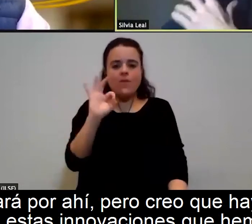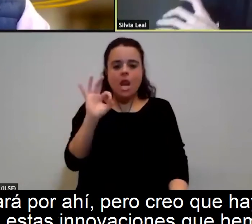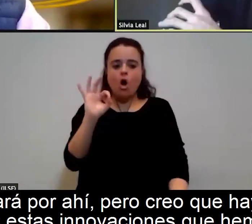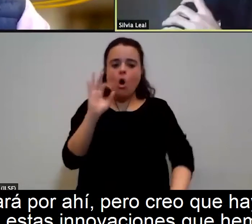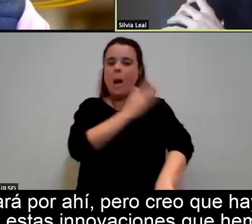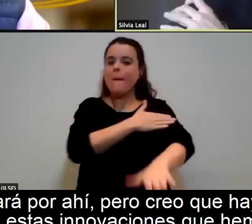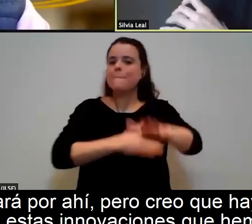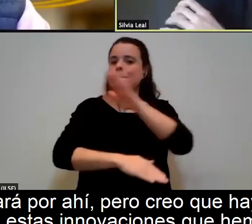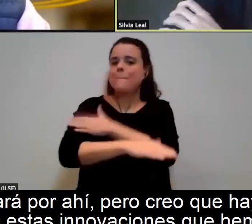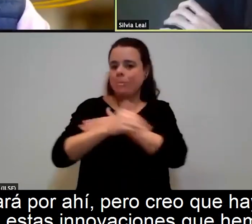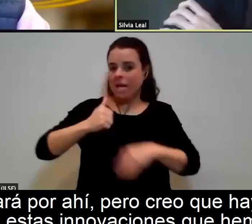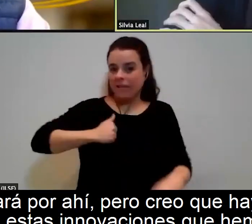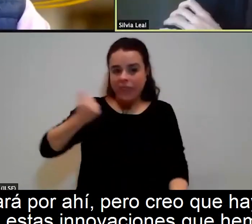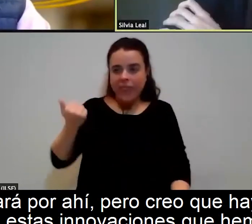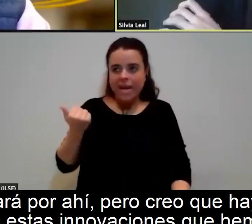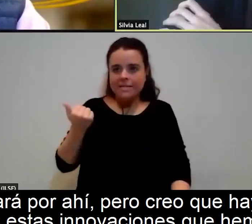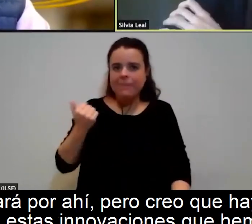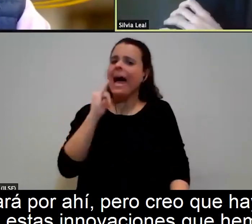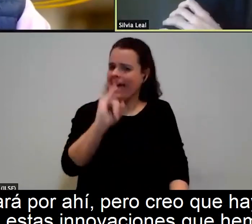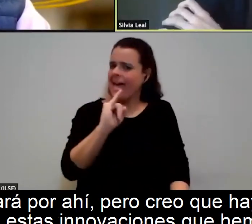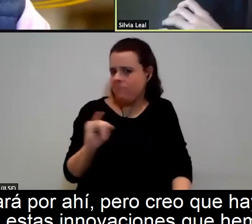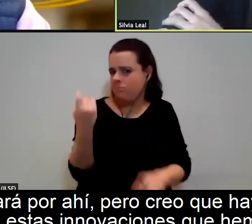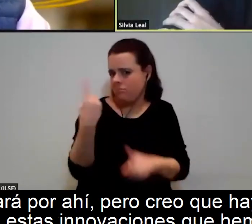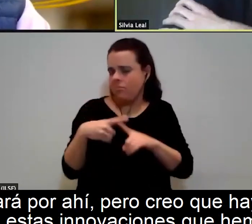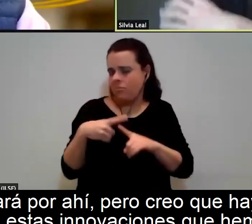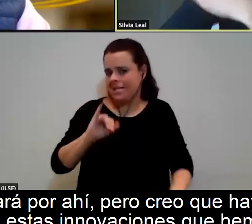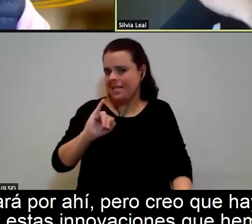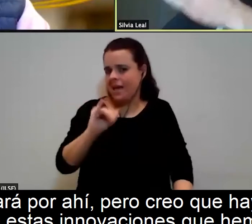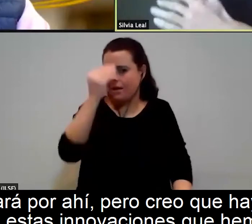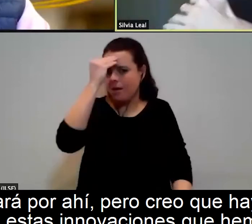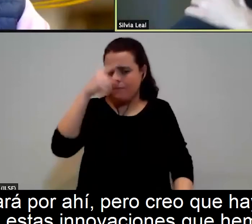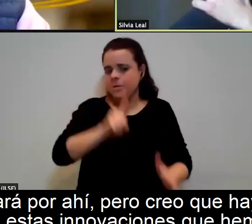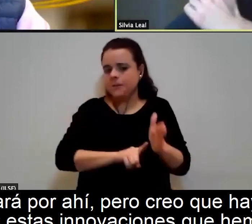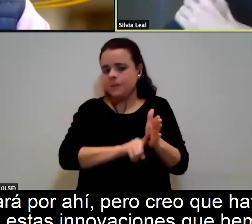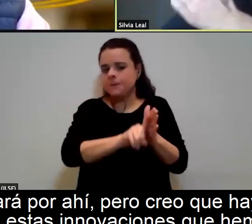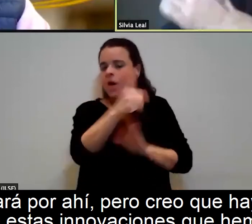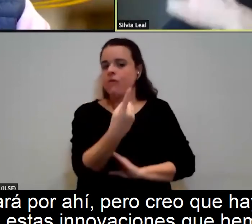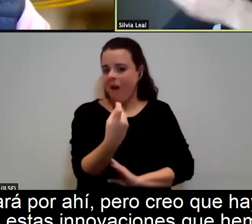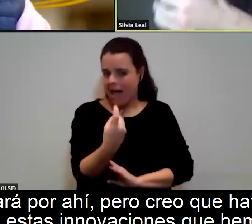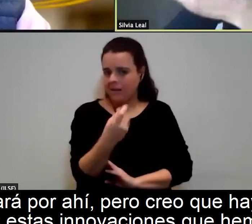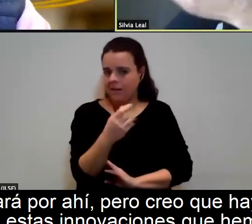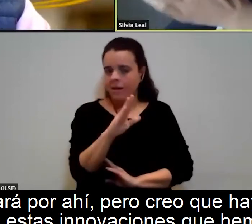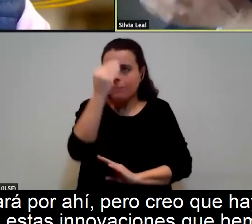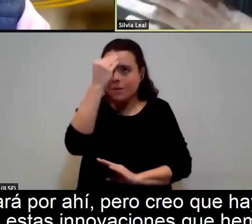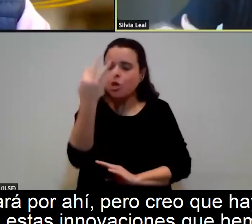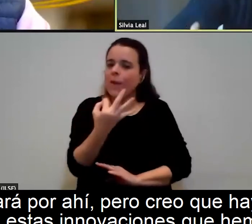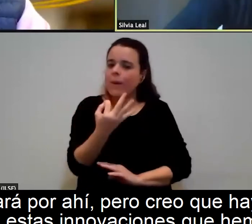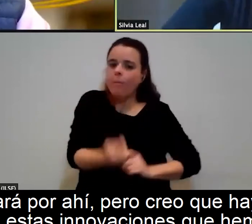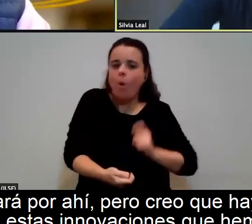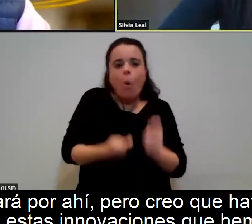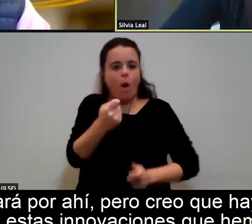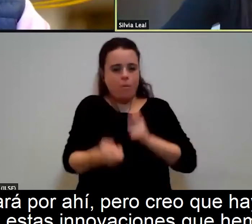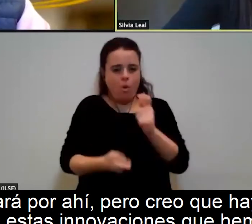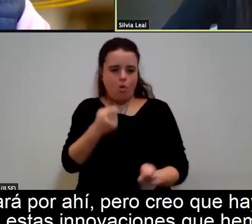artificiales. Hay cosas y se avanzará por ahí, pero yo creo que hay que ir poco a poco y el avance viene, pues, de estas